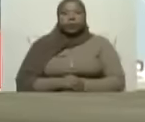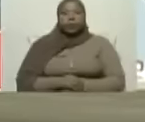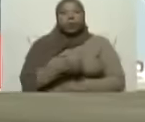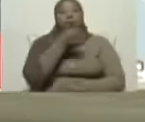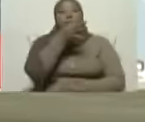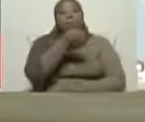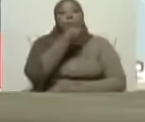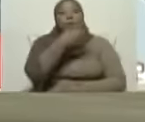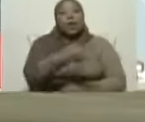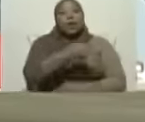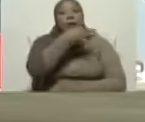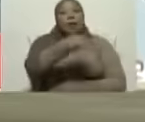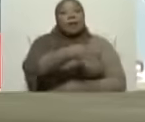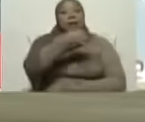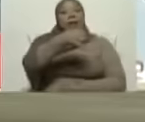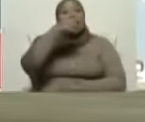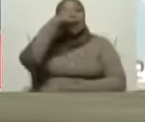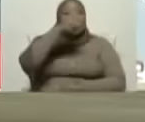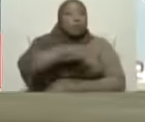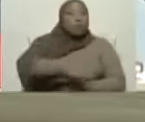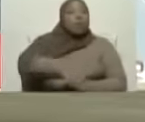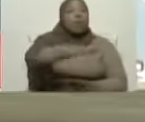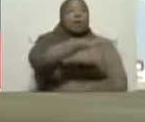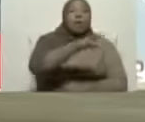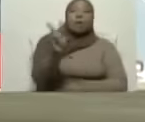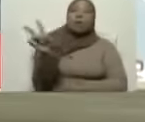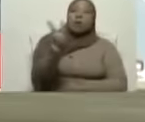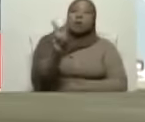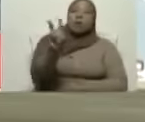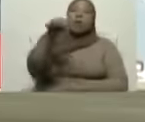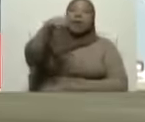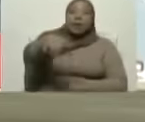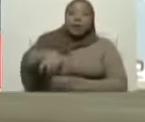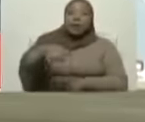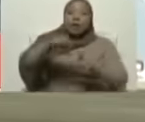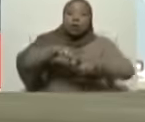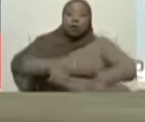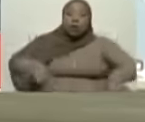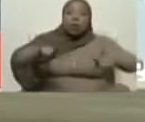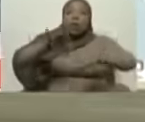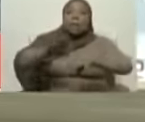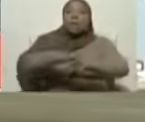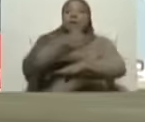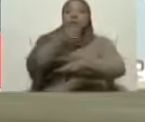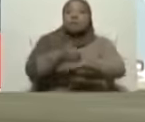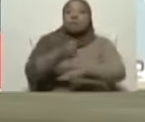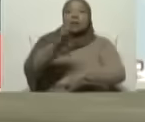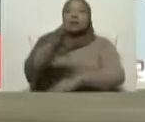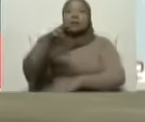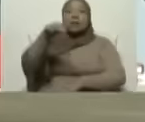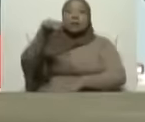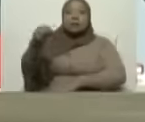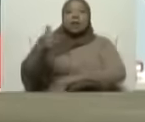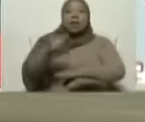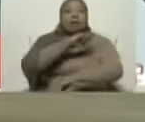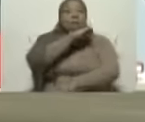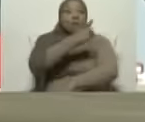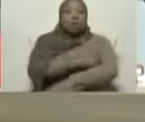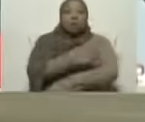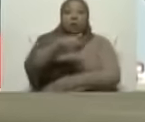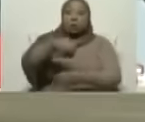Muy buenas tardes a todo el pueblo de Venezuela, desde aquí, desde la sede del Poder Electoral, Consejo